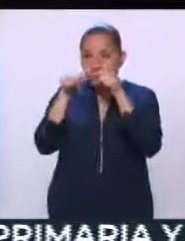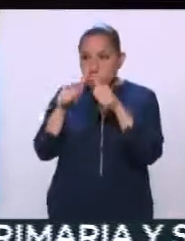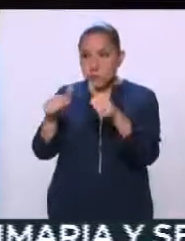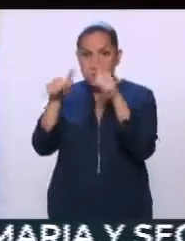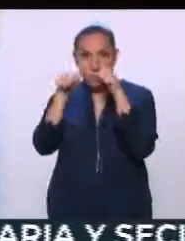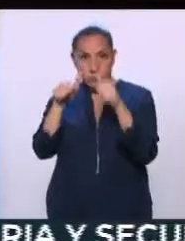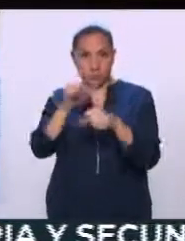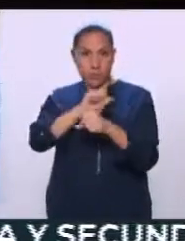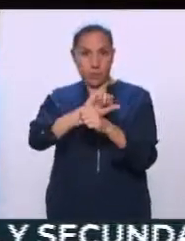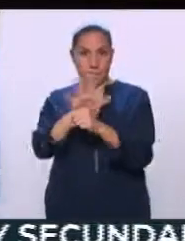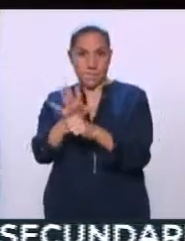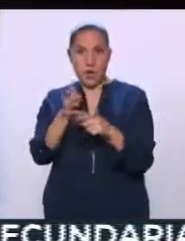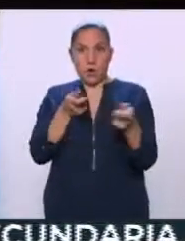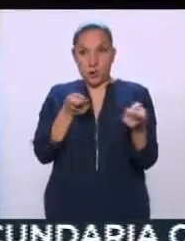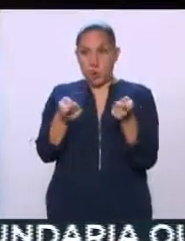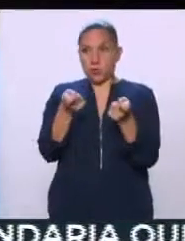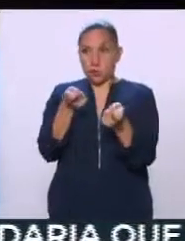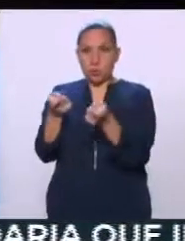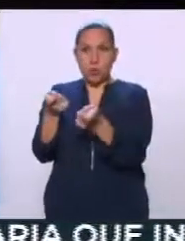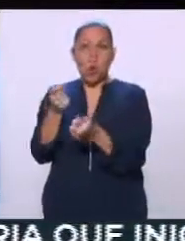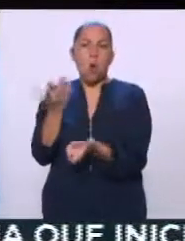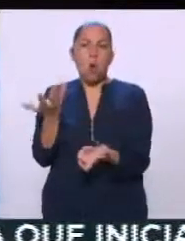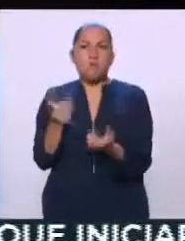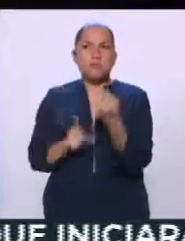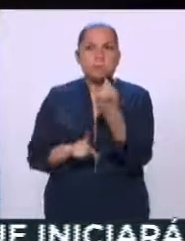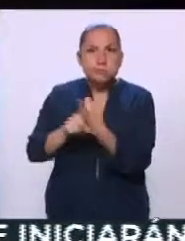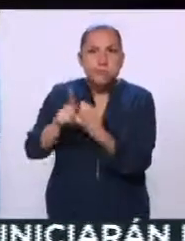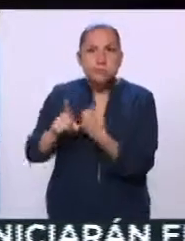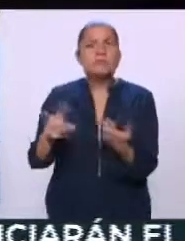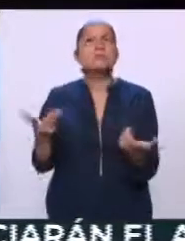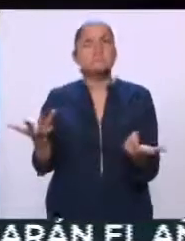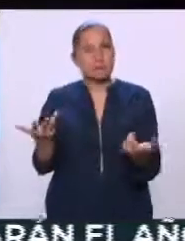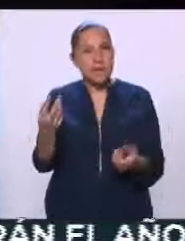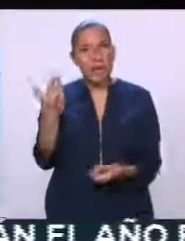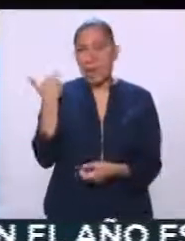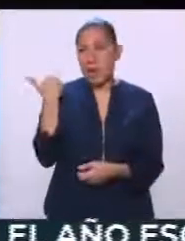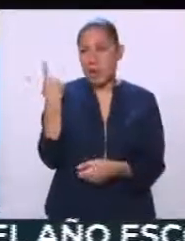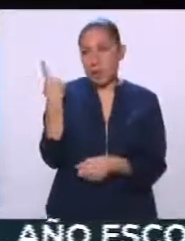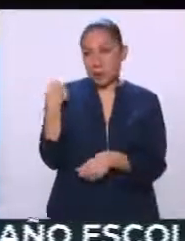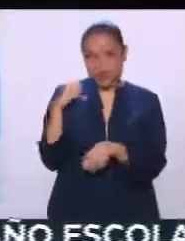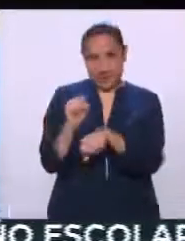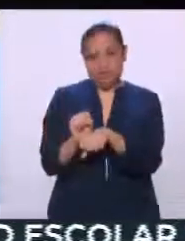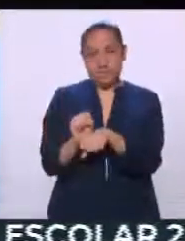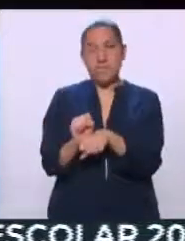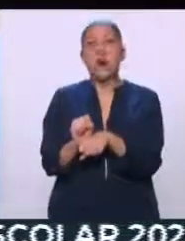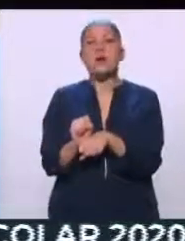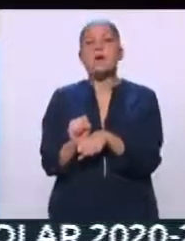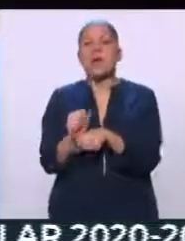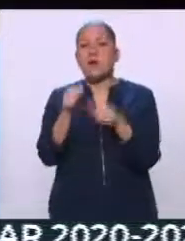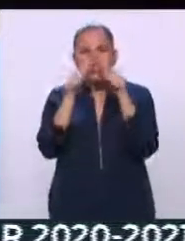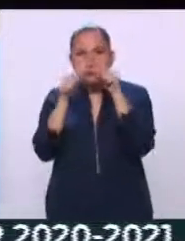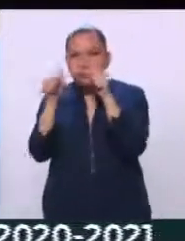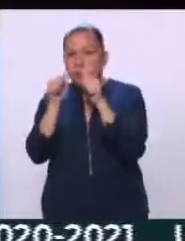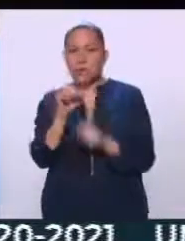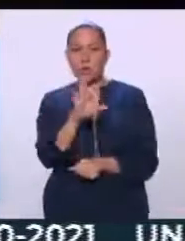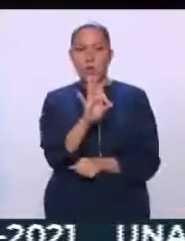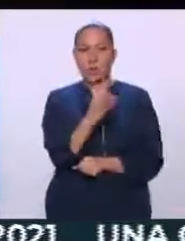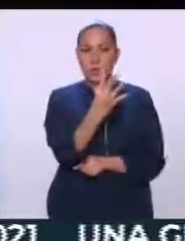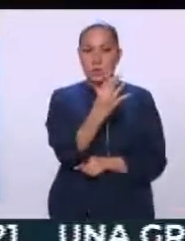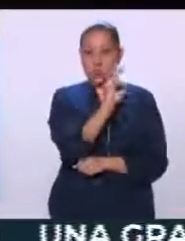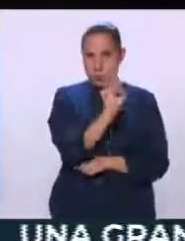la epidemia. Y hace una semana más o menos estábamos en 44% y el domingo ya estábamos